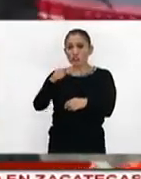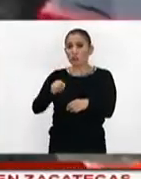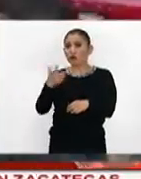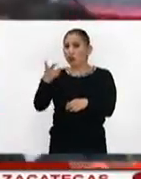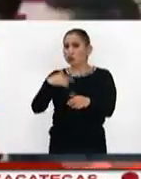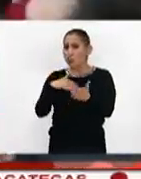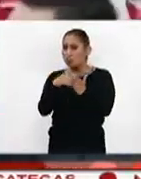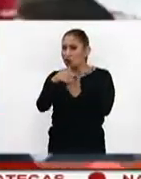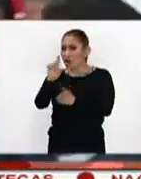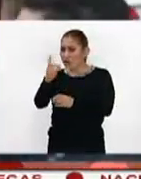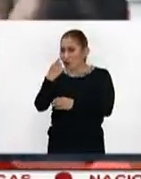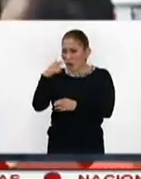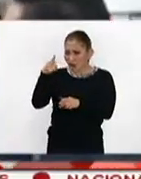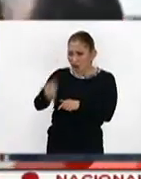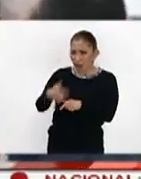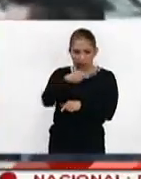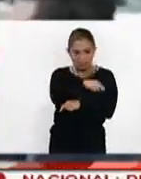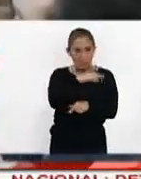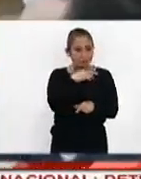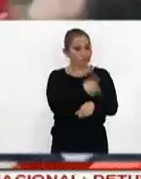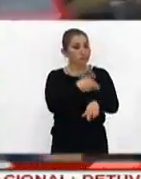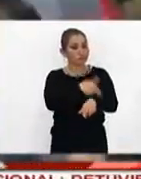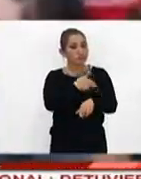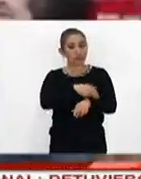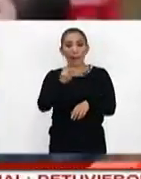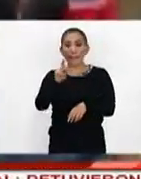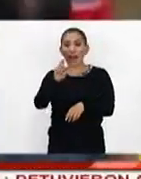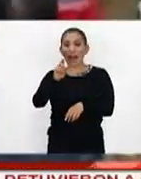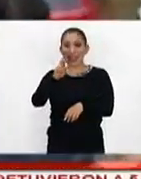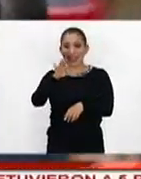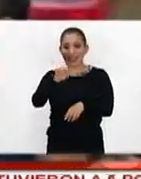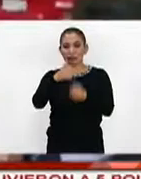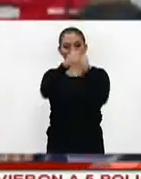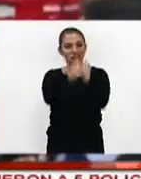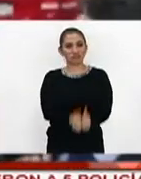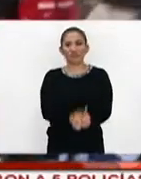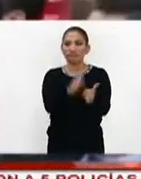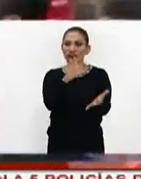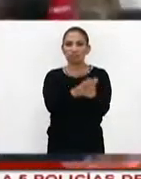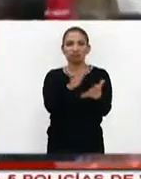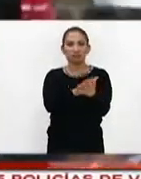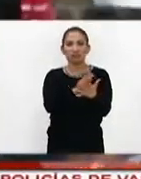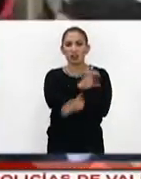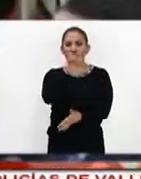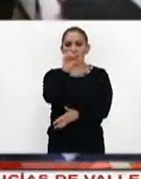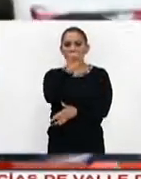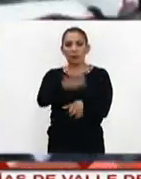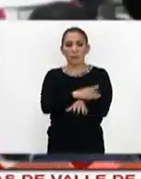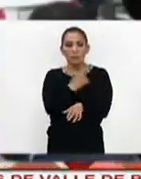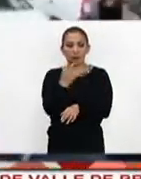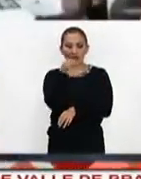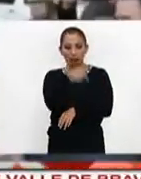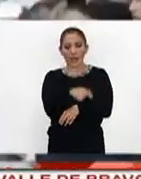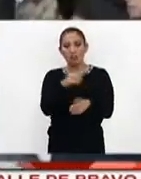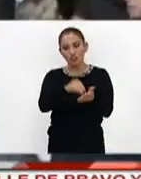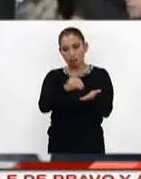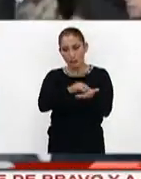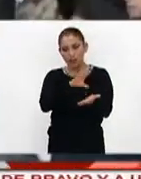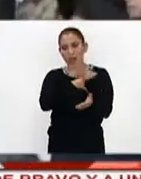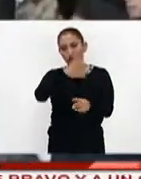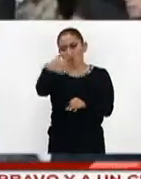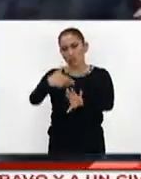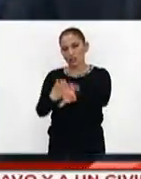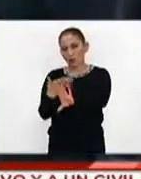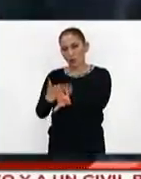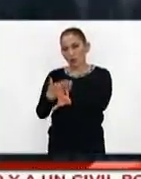$8.8 millones. Pese a esta resolución, Padres Elías permanecerá en el reclusorio Oriente debido a que aún queda pendiente